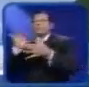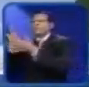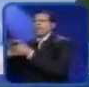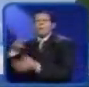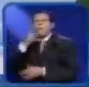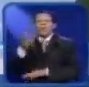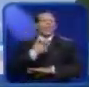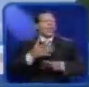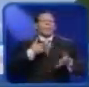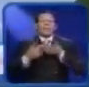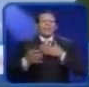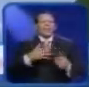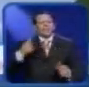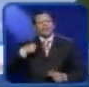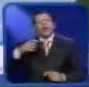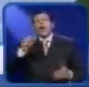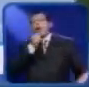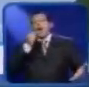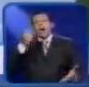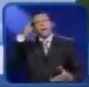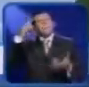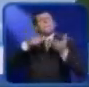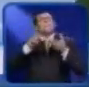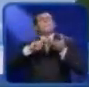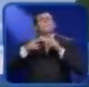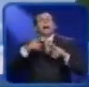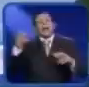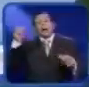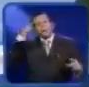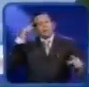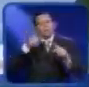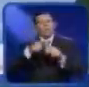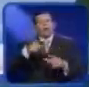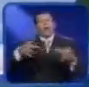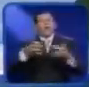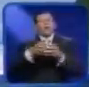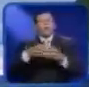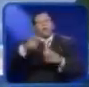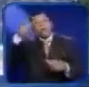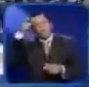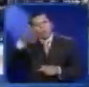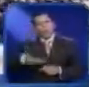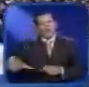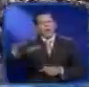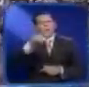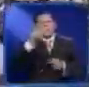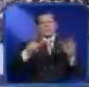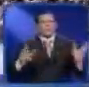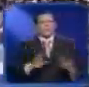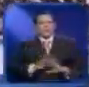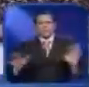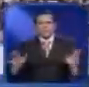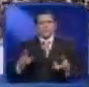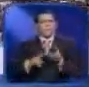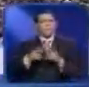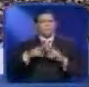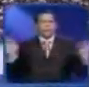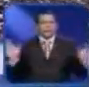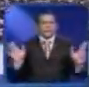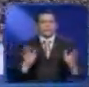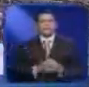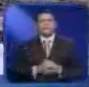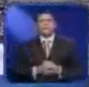ideológica con su partido. Ni nada que tenga que ver con el tema de la política. Y ante